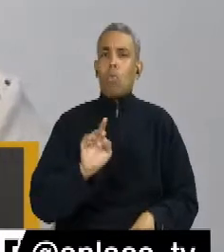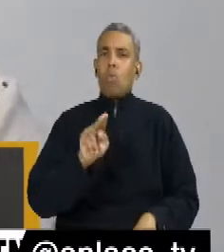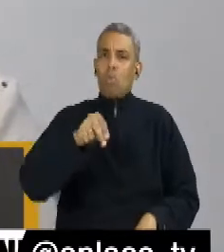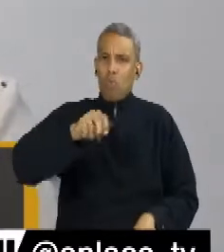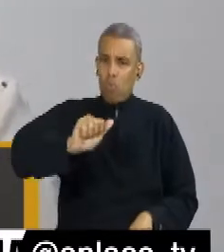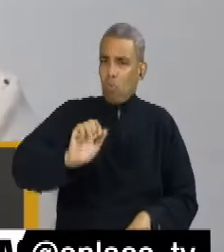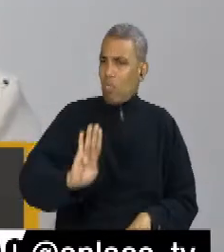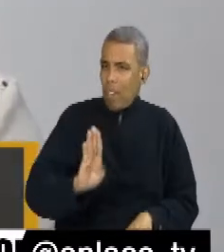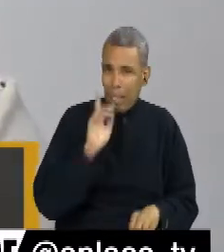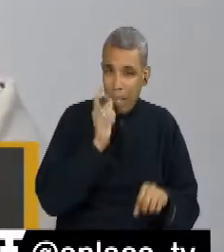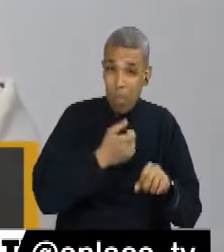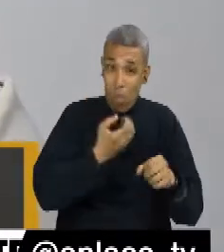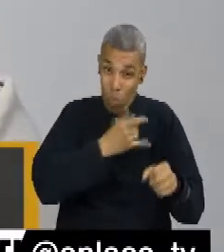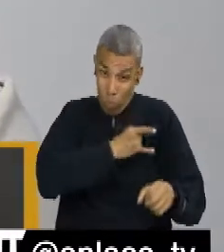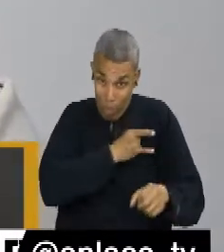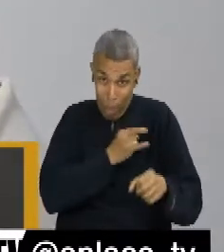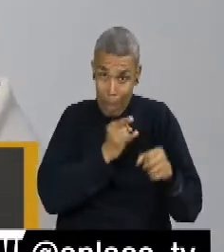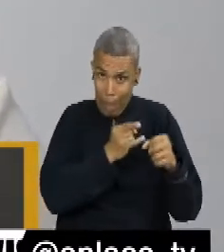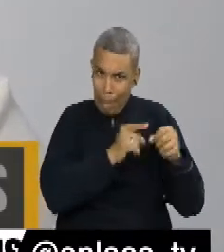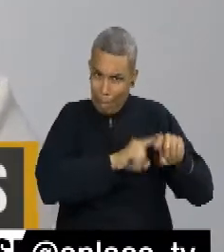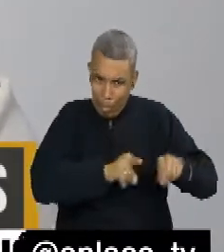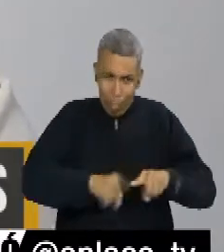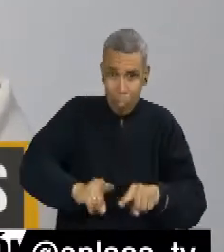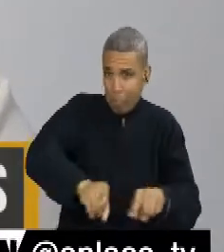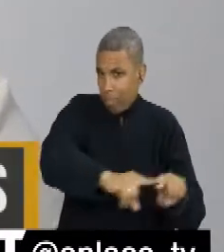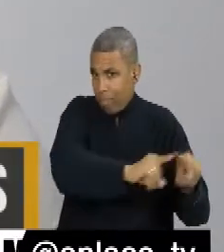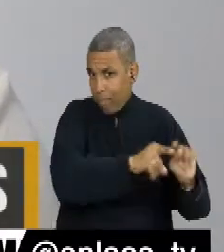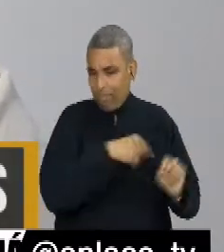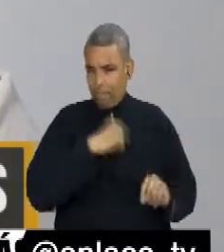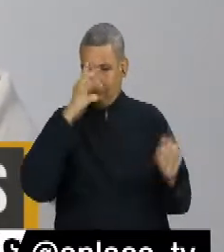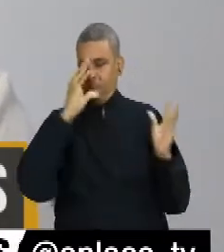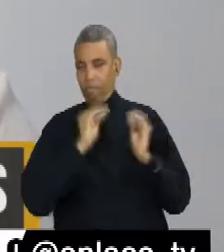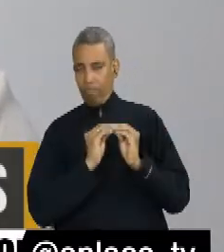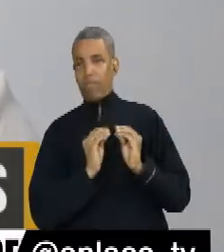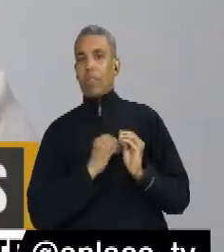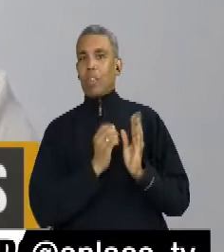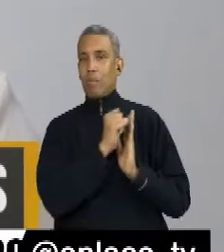educativa que tenemos del programa de becas de educación superior